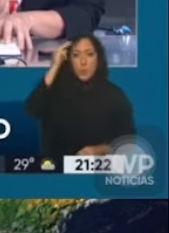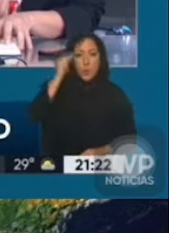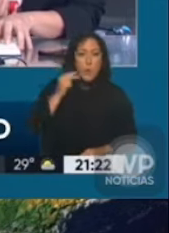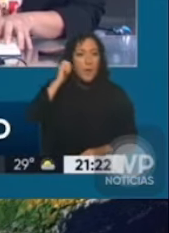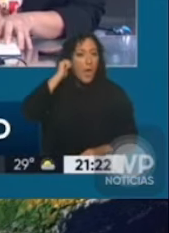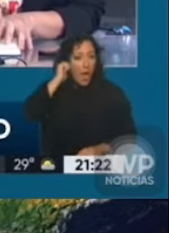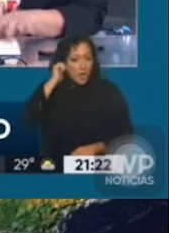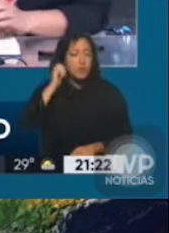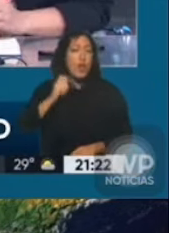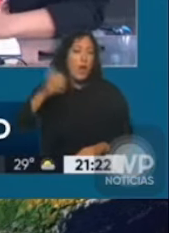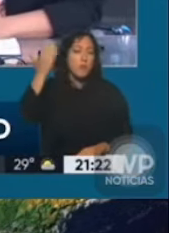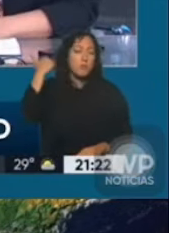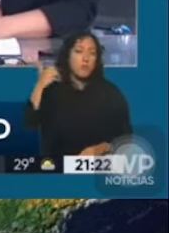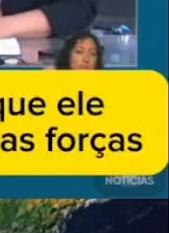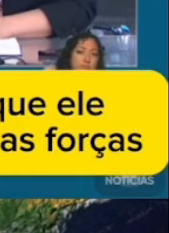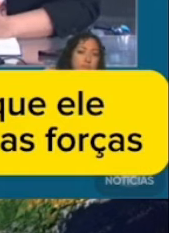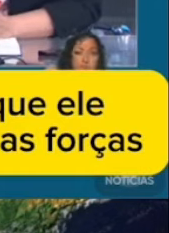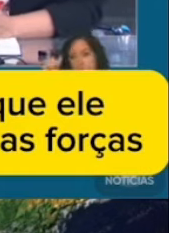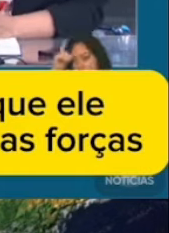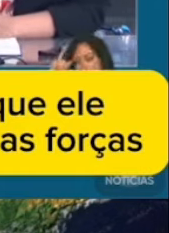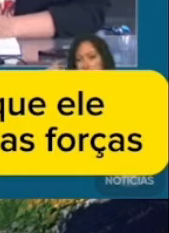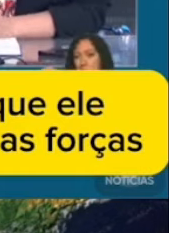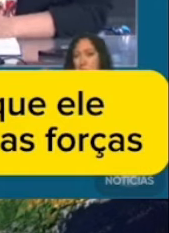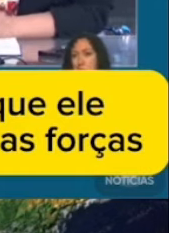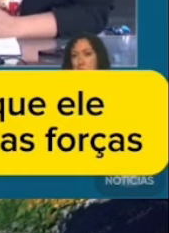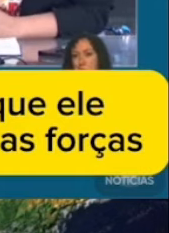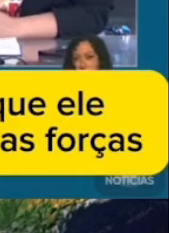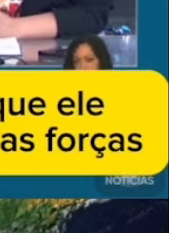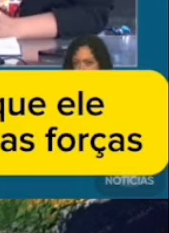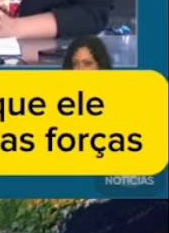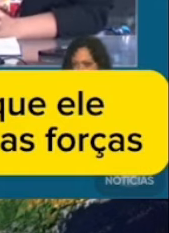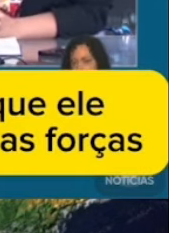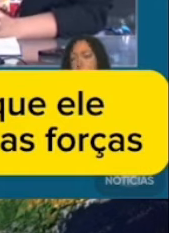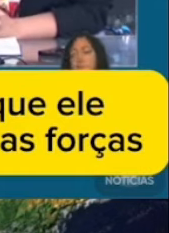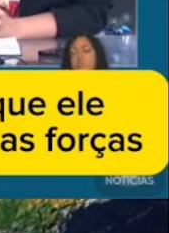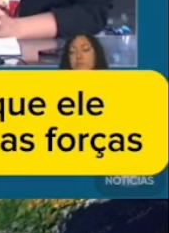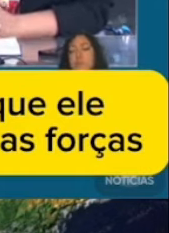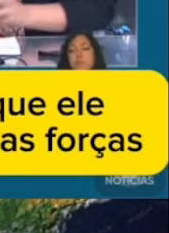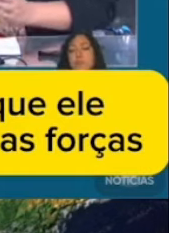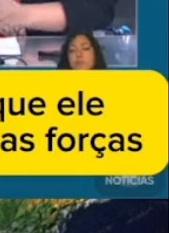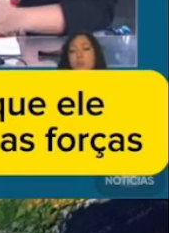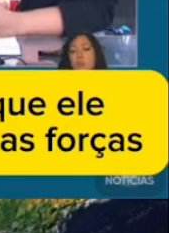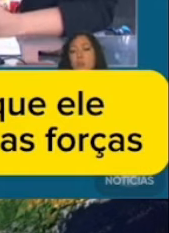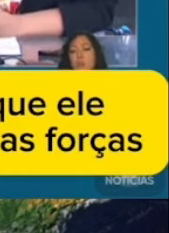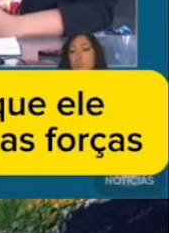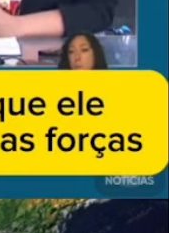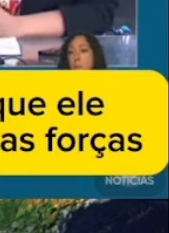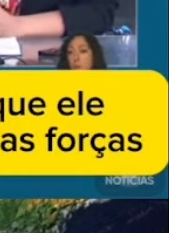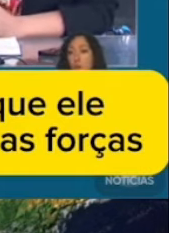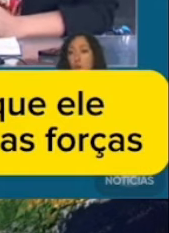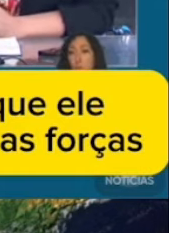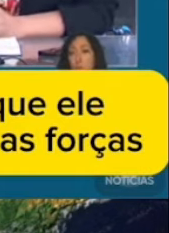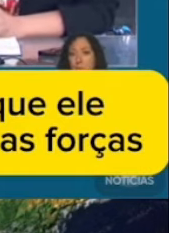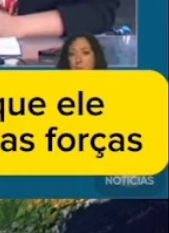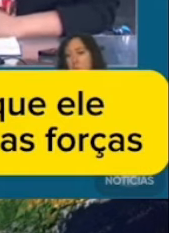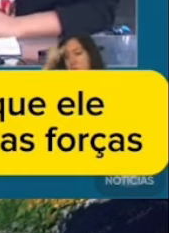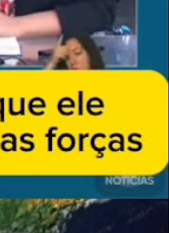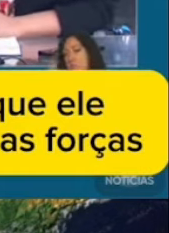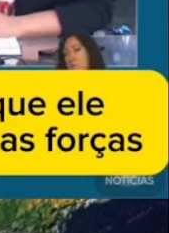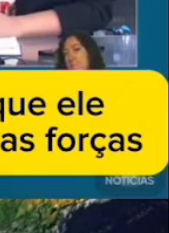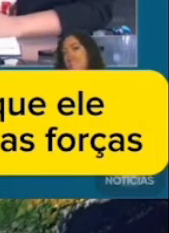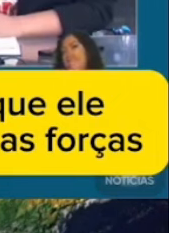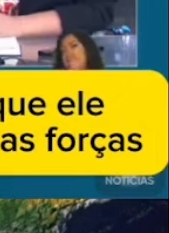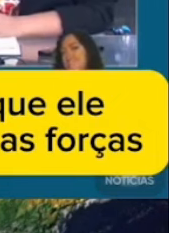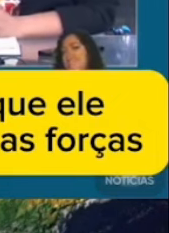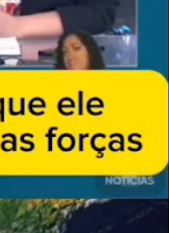con antecedentes, y que la noticia de los últimos minutos, Diana, tiene que ver con que se entregó a la policía. Sí. De hecho, lo